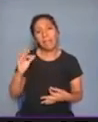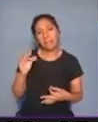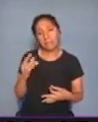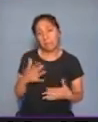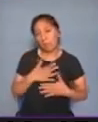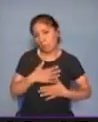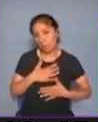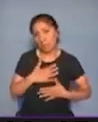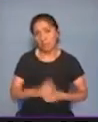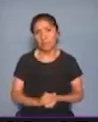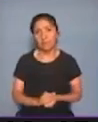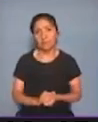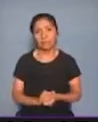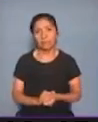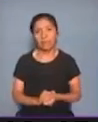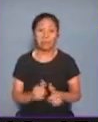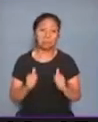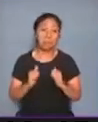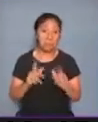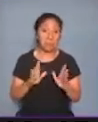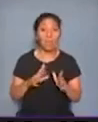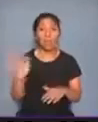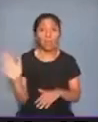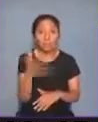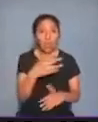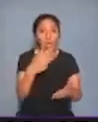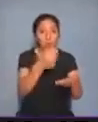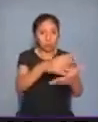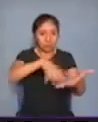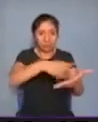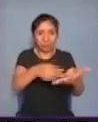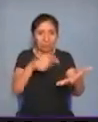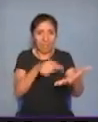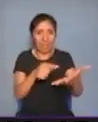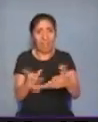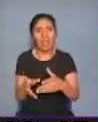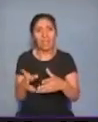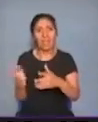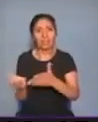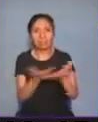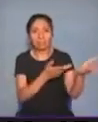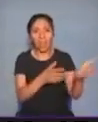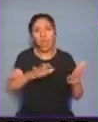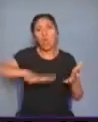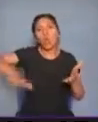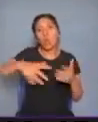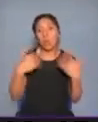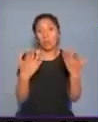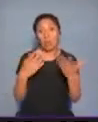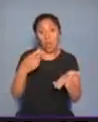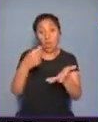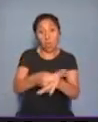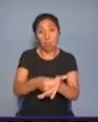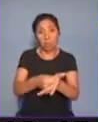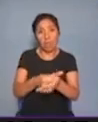satisfactorio perfecto espero que todos tengan su calendario también ahí hace rato sol los lugares en donde usted lo puede